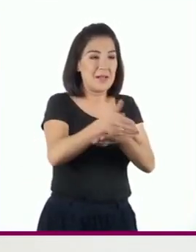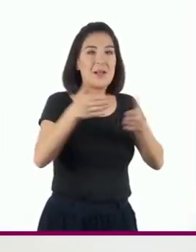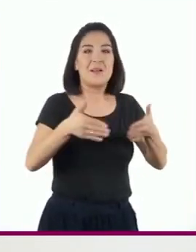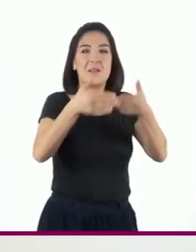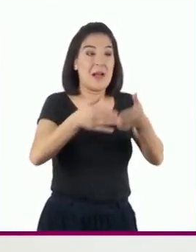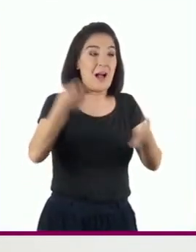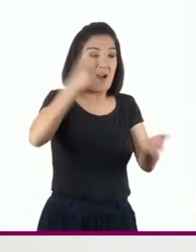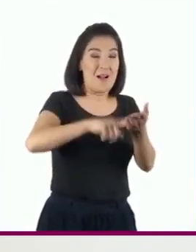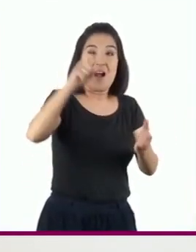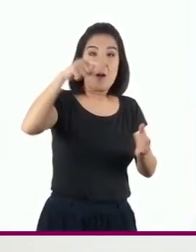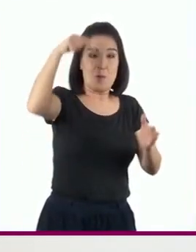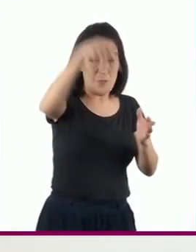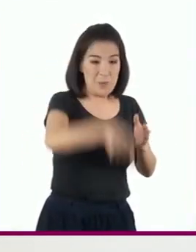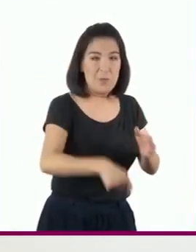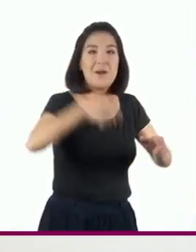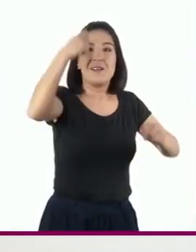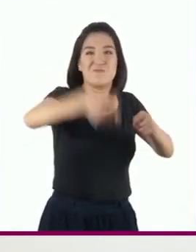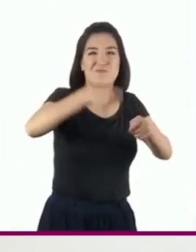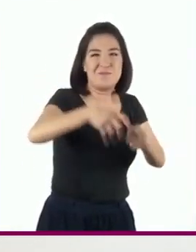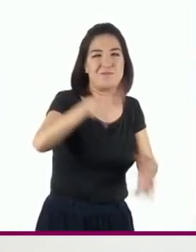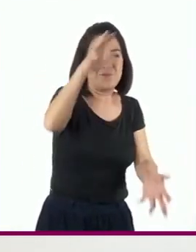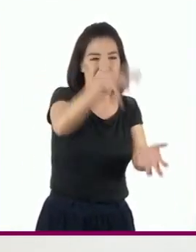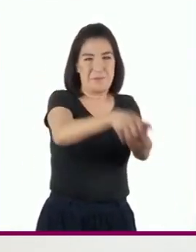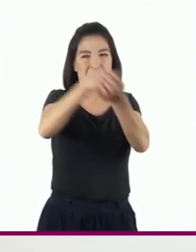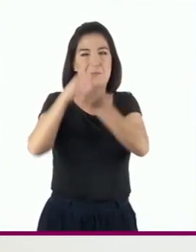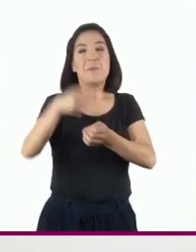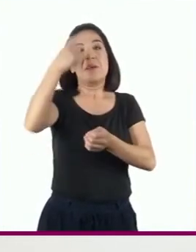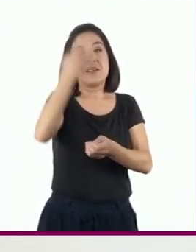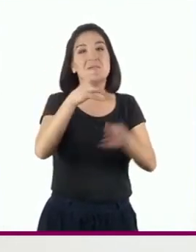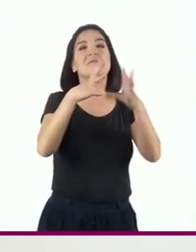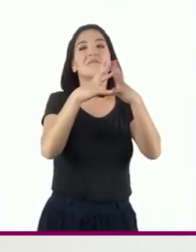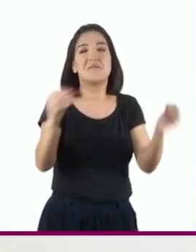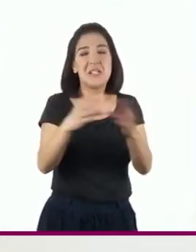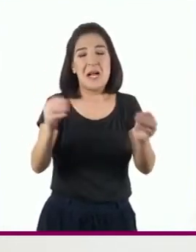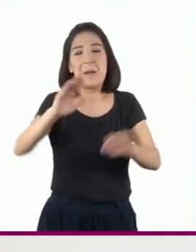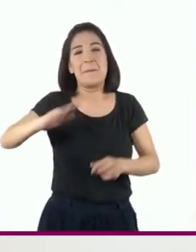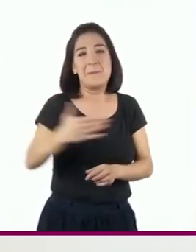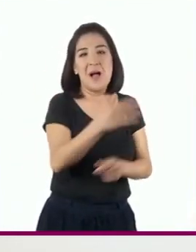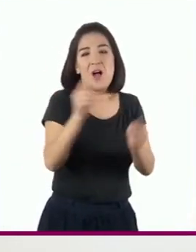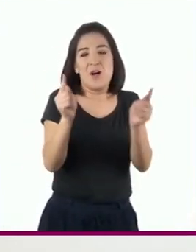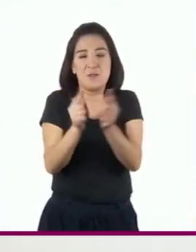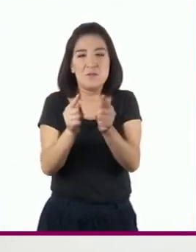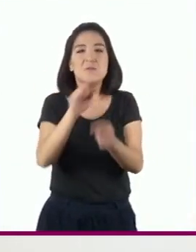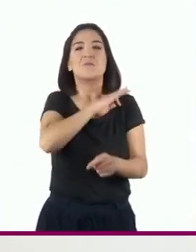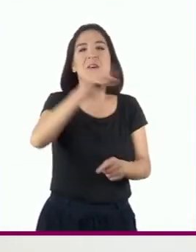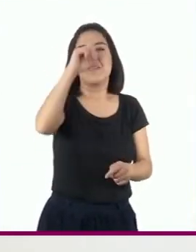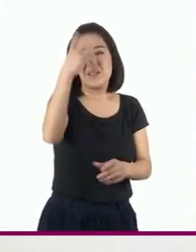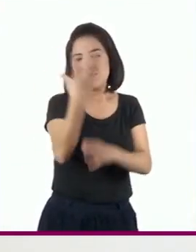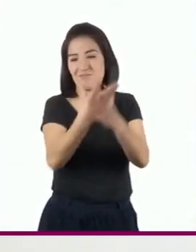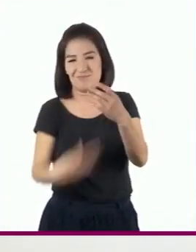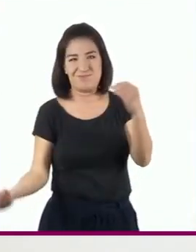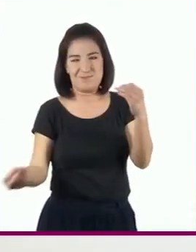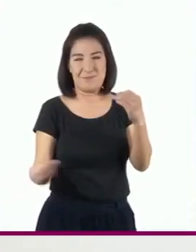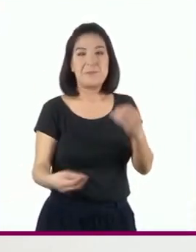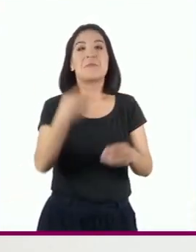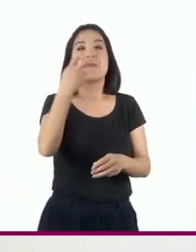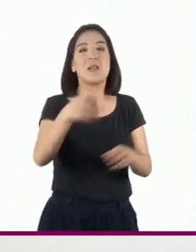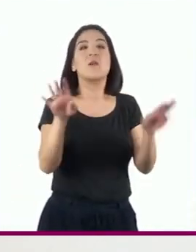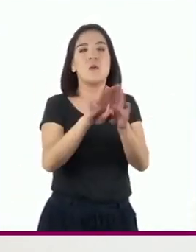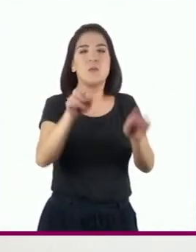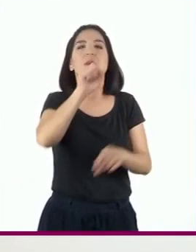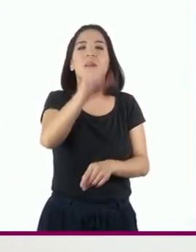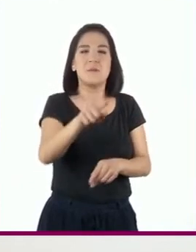selecciona plagas resistentes que frustran los esfuerzos para proteger las fuentes de alimentos. Al tomar